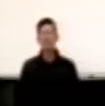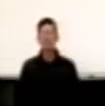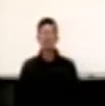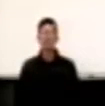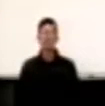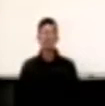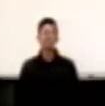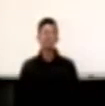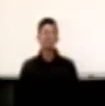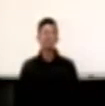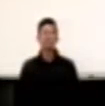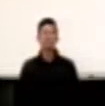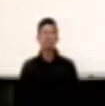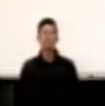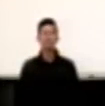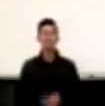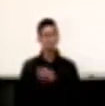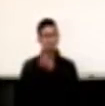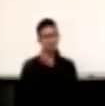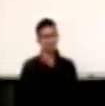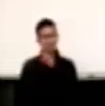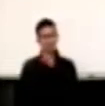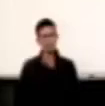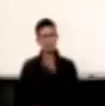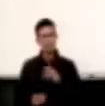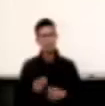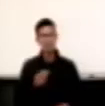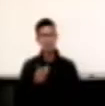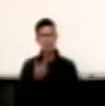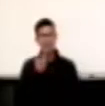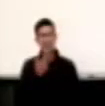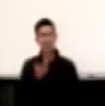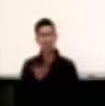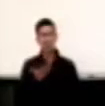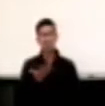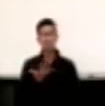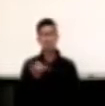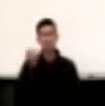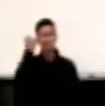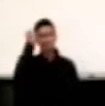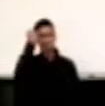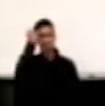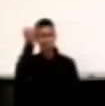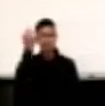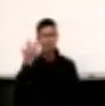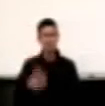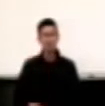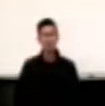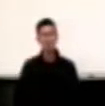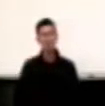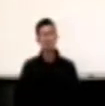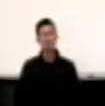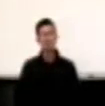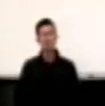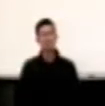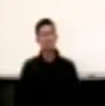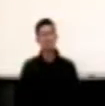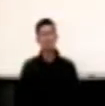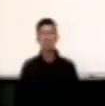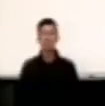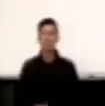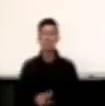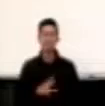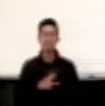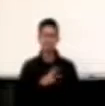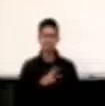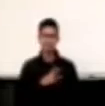Mira, es una respuesta incluso utópica. O sea, es decir, hay una red nacional de educación